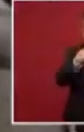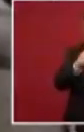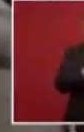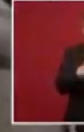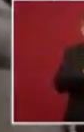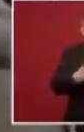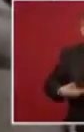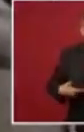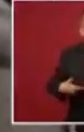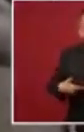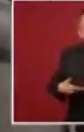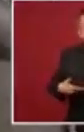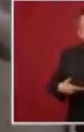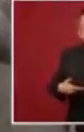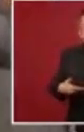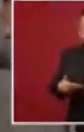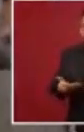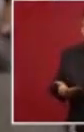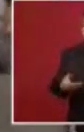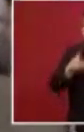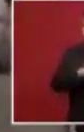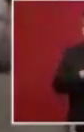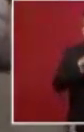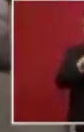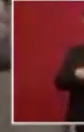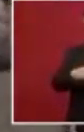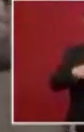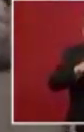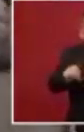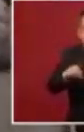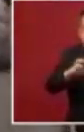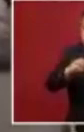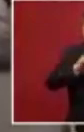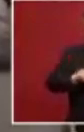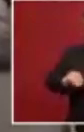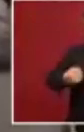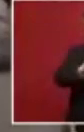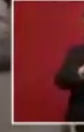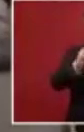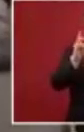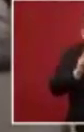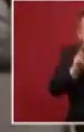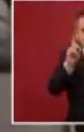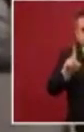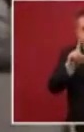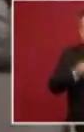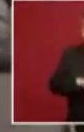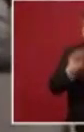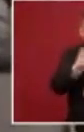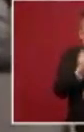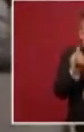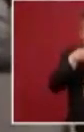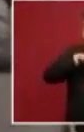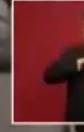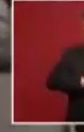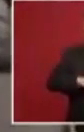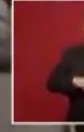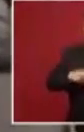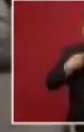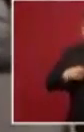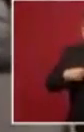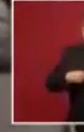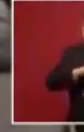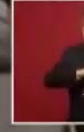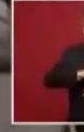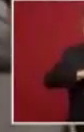presidente porque, al final de cuentas, por las actividades, y entonces la duda es, si llegara a ser portador y va a